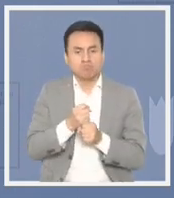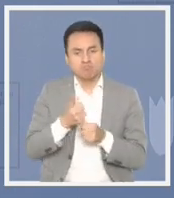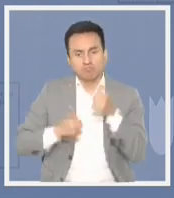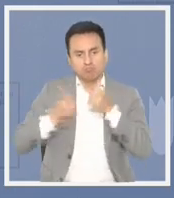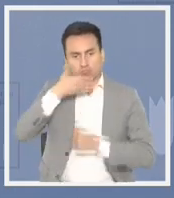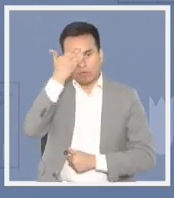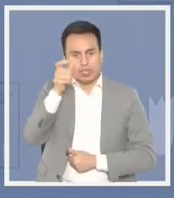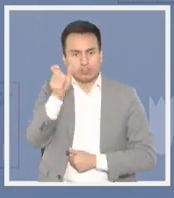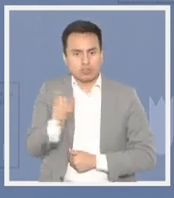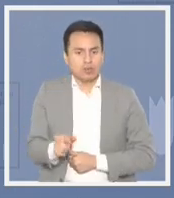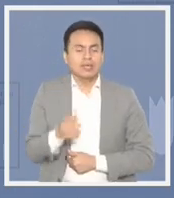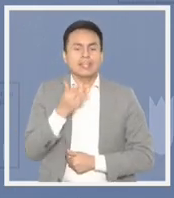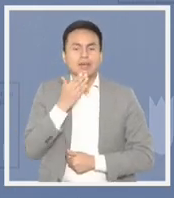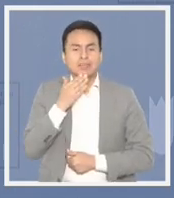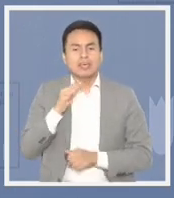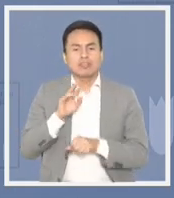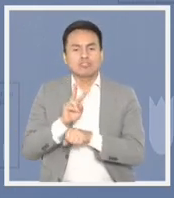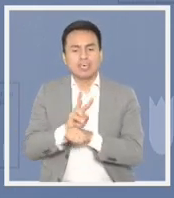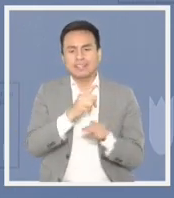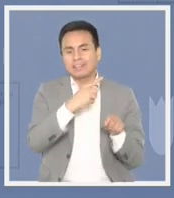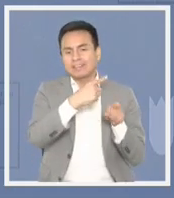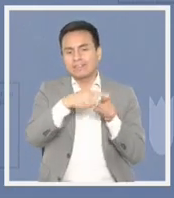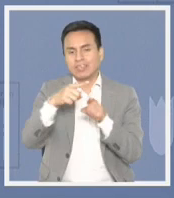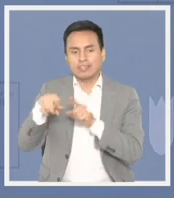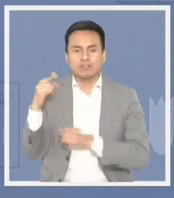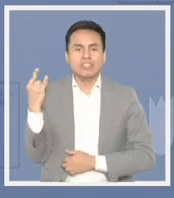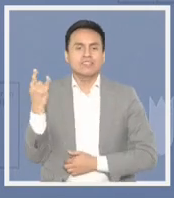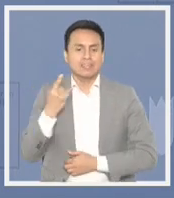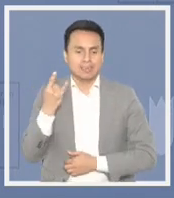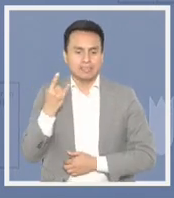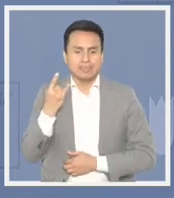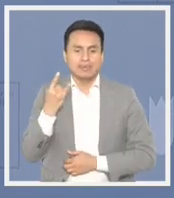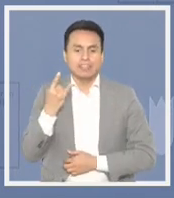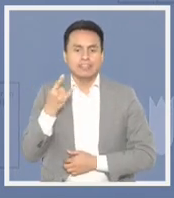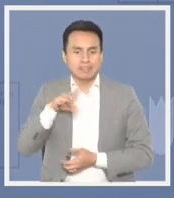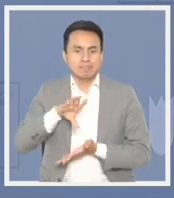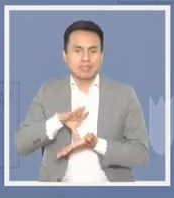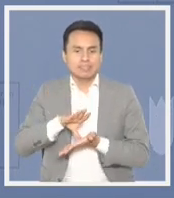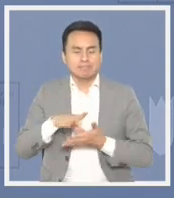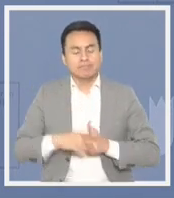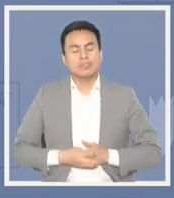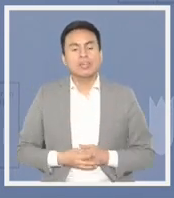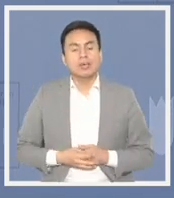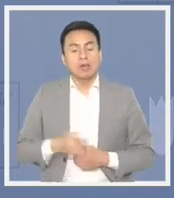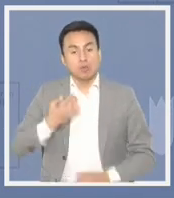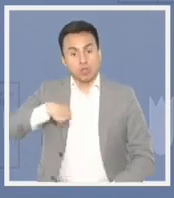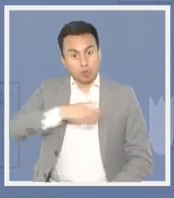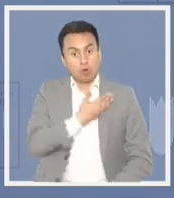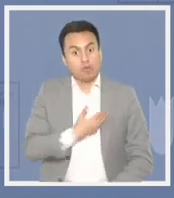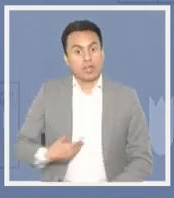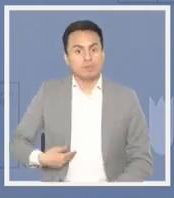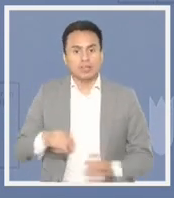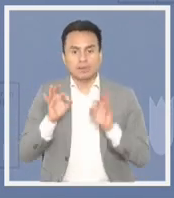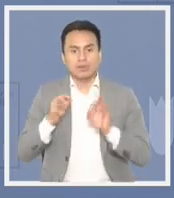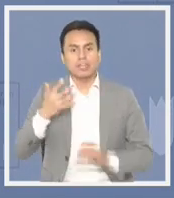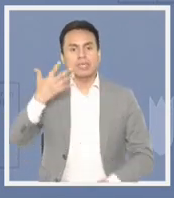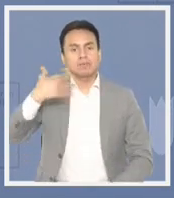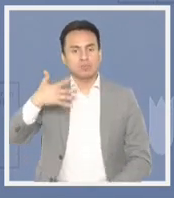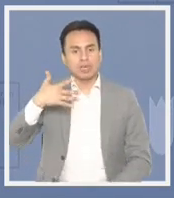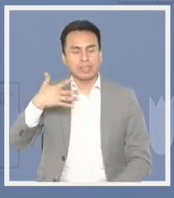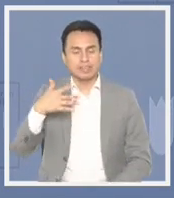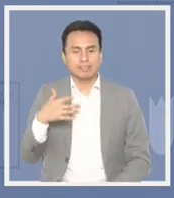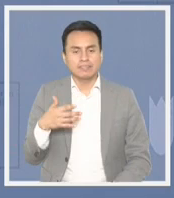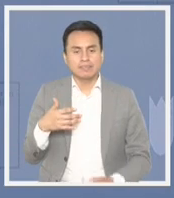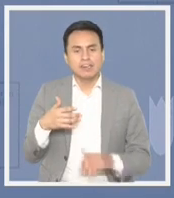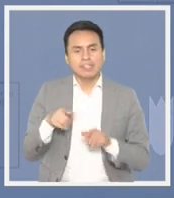profesión y también como docente de distintas universidades del país. Para nuestro gobierno es particularmente importante